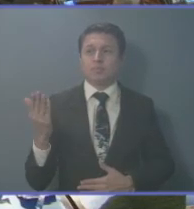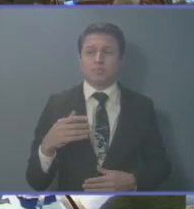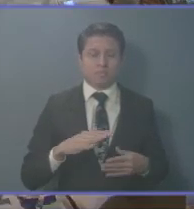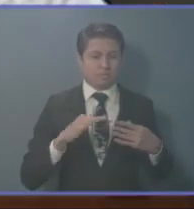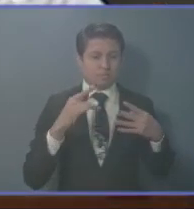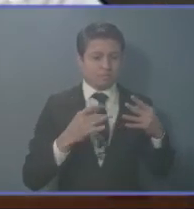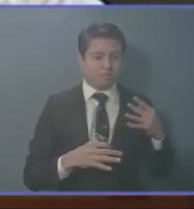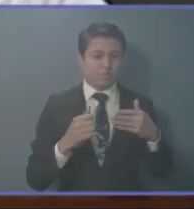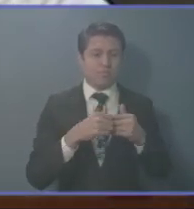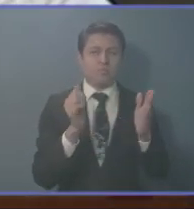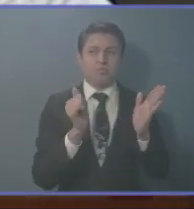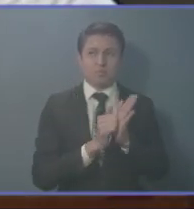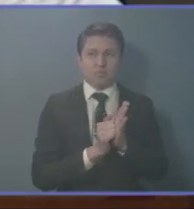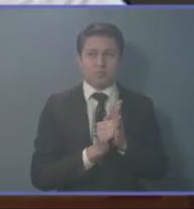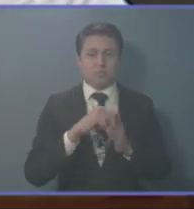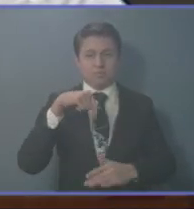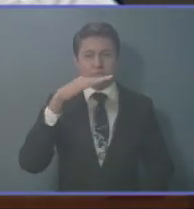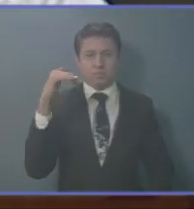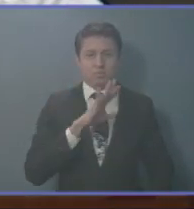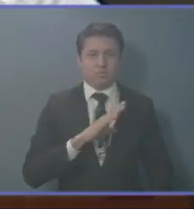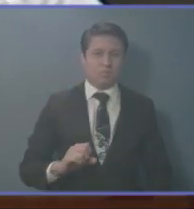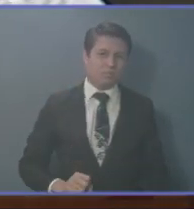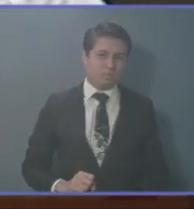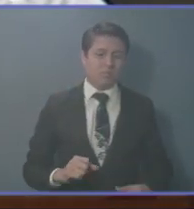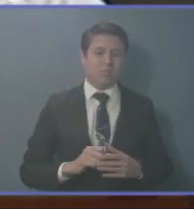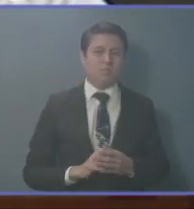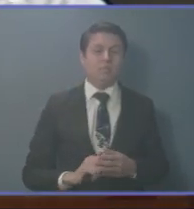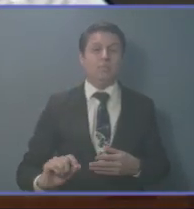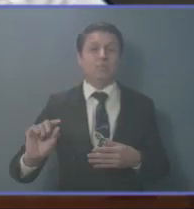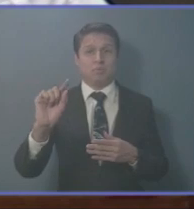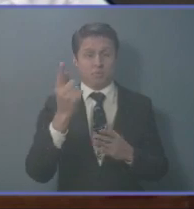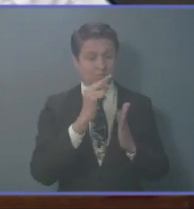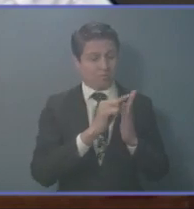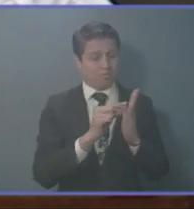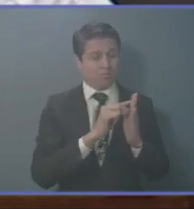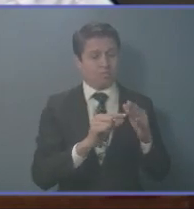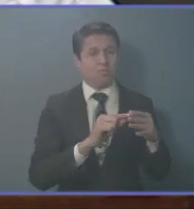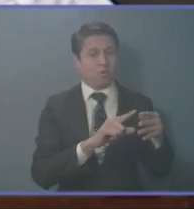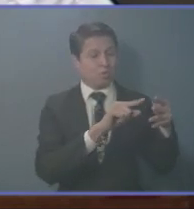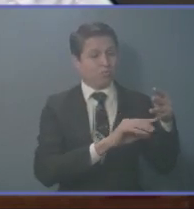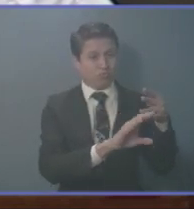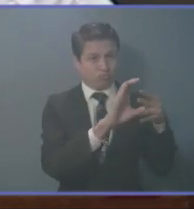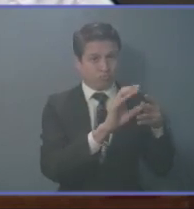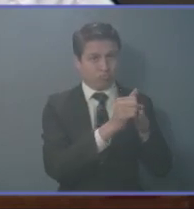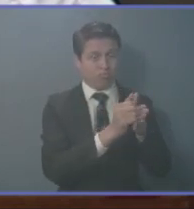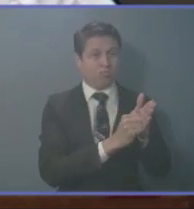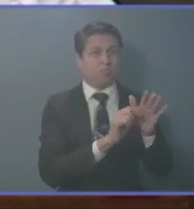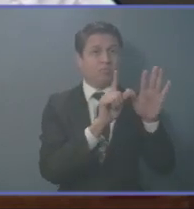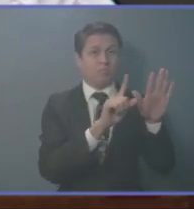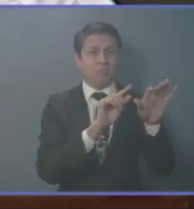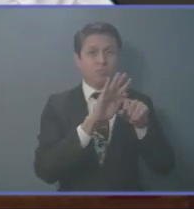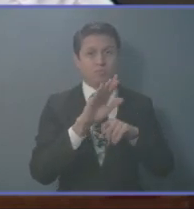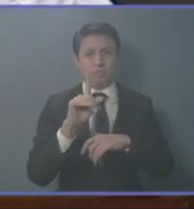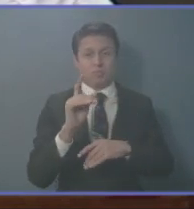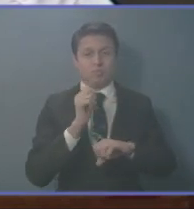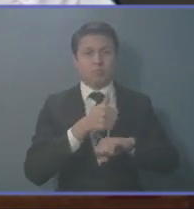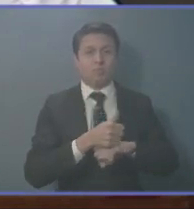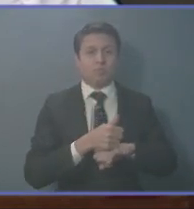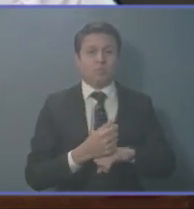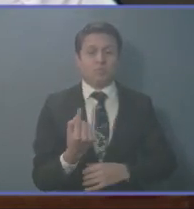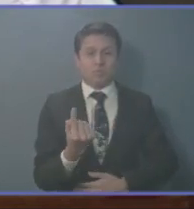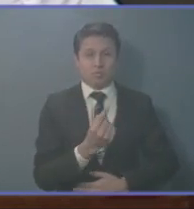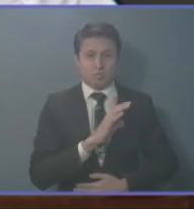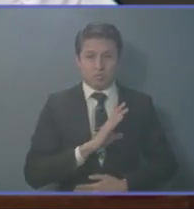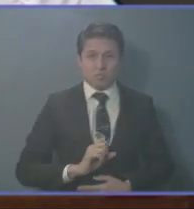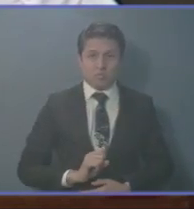Decreto número, la Asamblea Legislativa de la República del Salvador, considerando que la Constitución en su artículo 651 determina que la salud de los habitantes